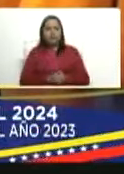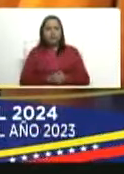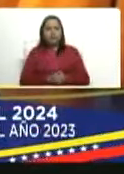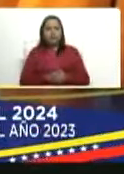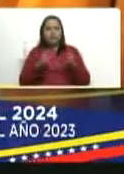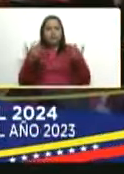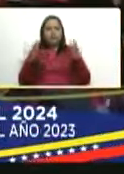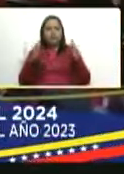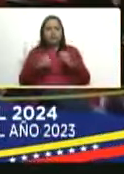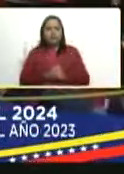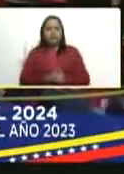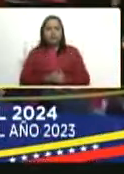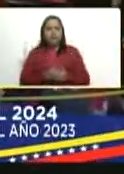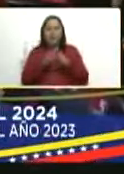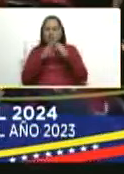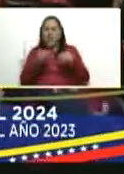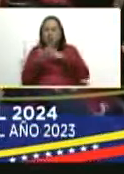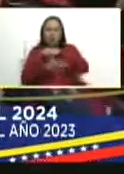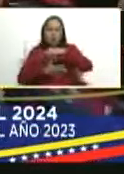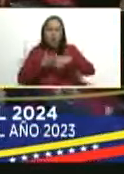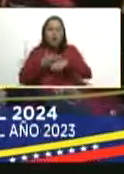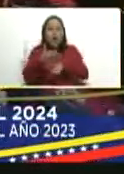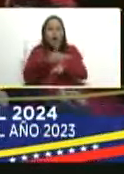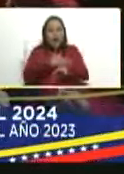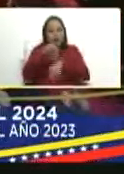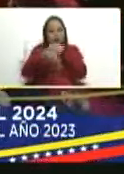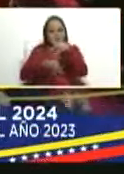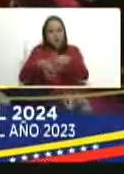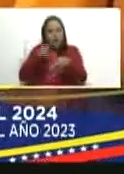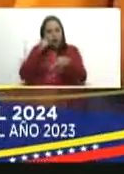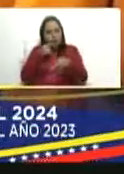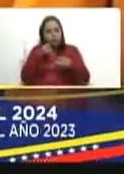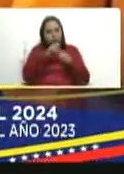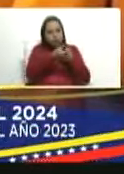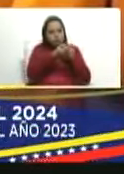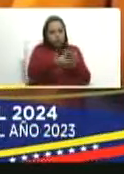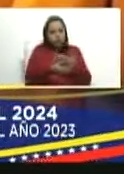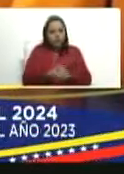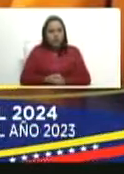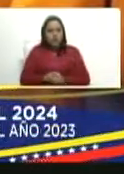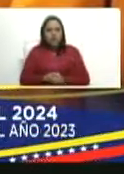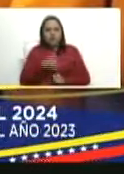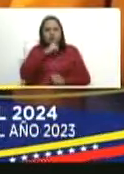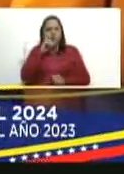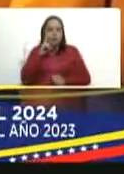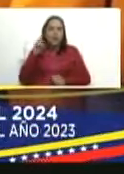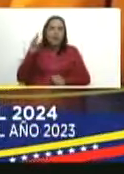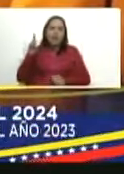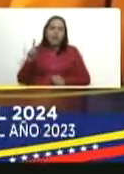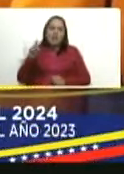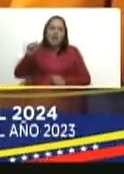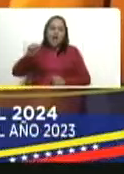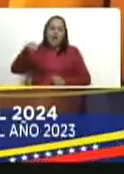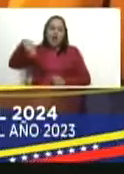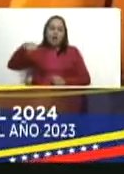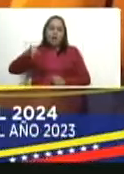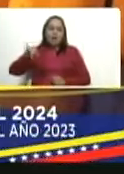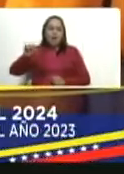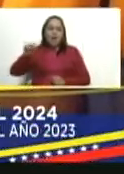de todas aquellas coyunturas de las que hablaba ahora el magistrado Damiani.